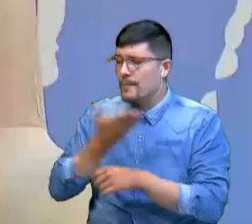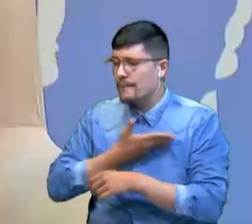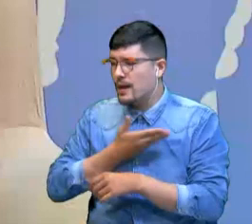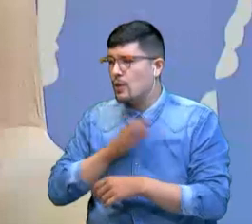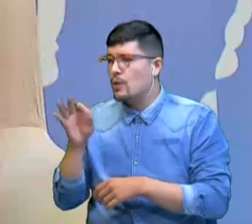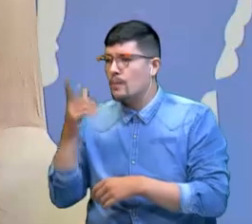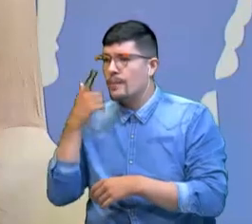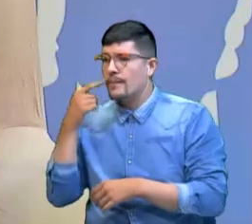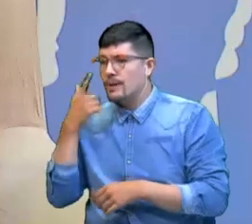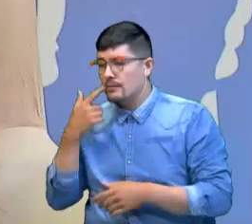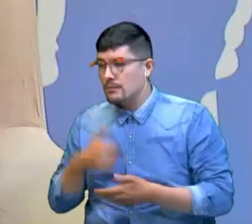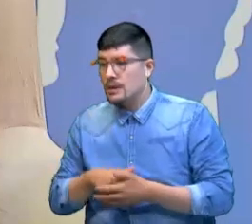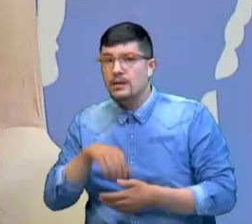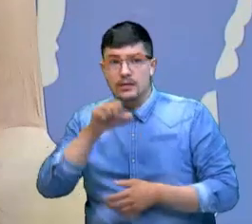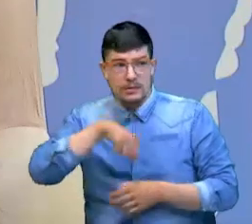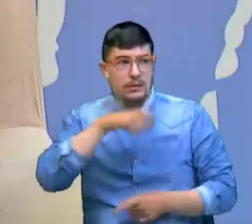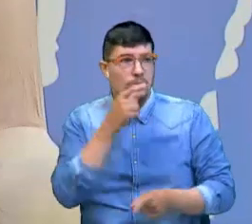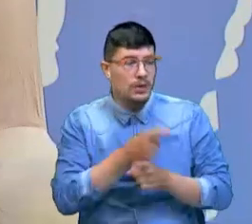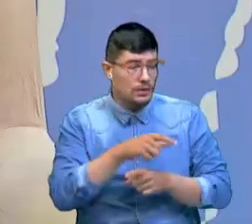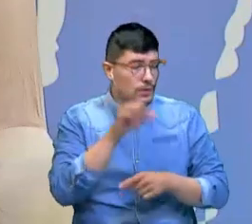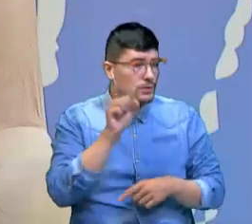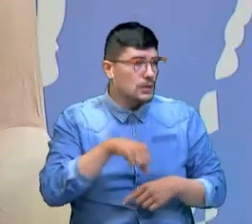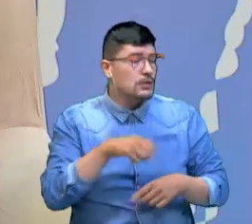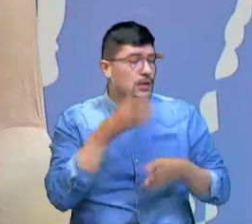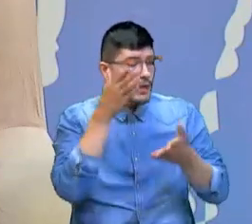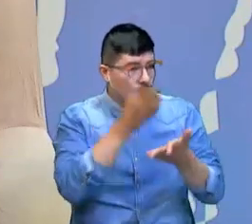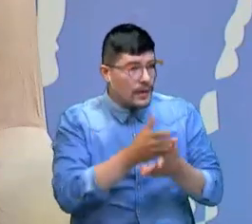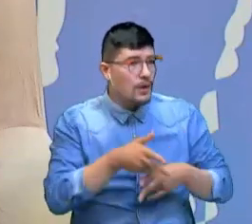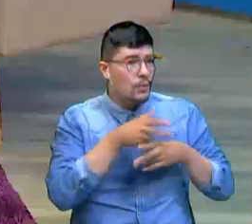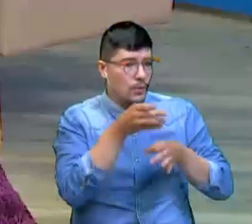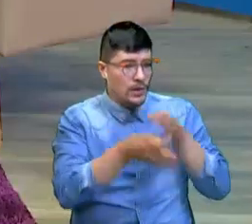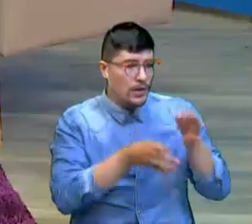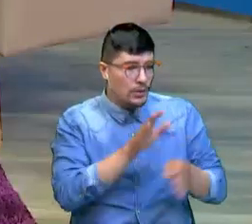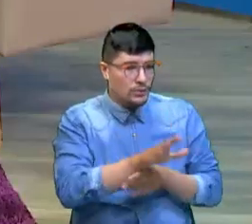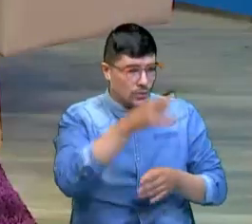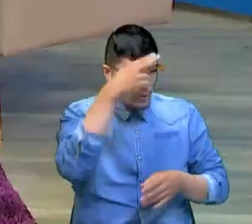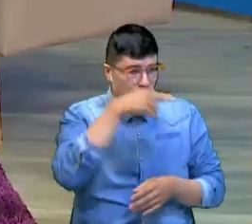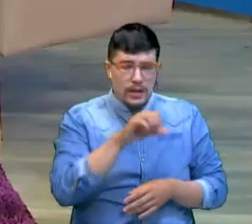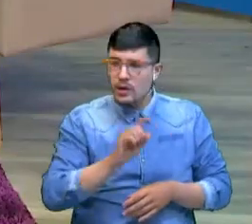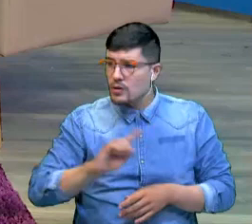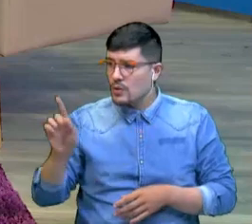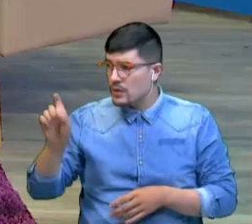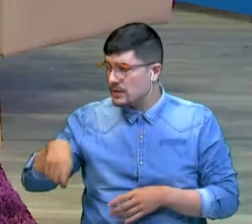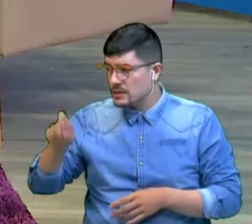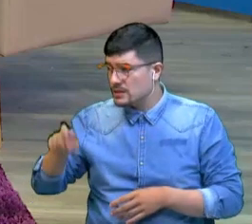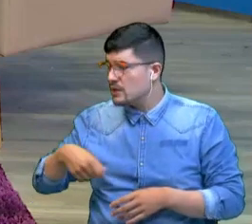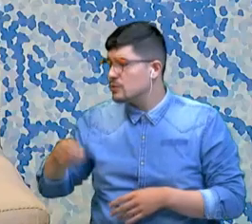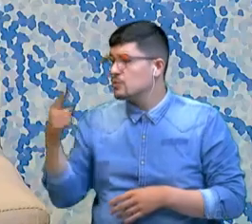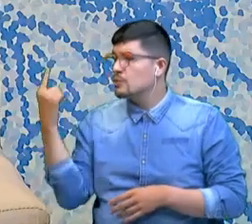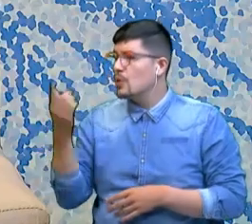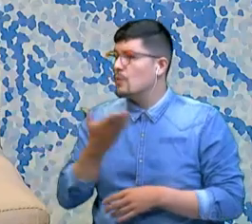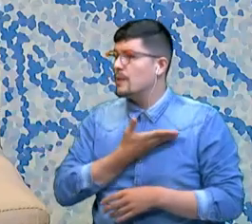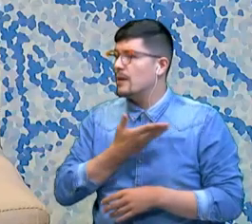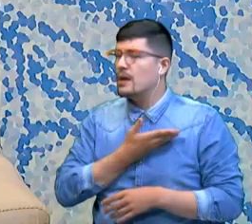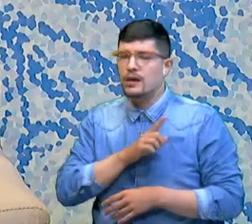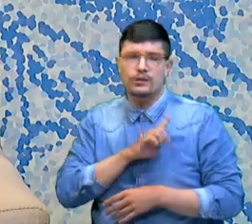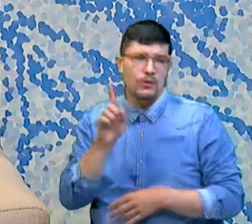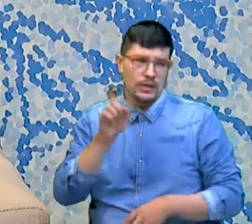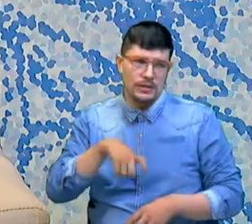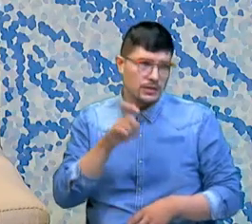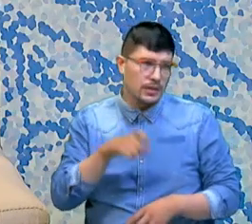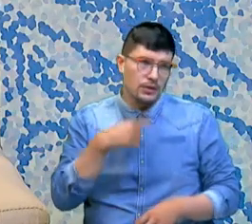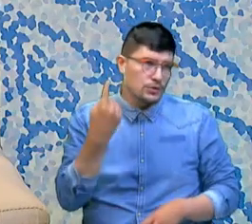ir a cuidar, a contribuir al cuidado de su hijo, sí. Ajá. No necesariamente tiene que ser la mamá. No necesariamente tiene que ser la